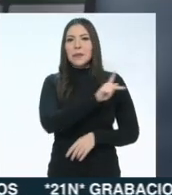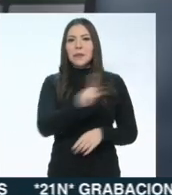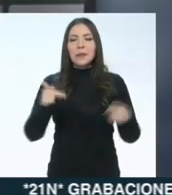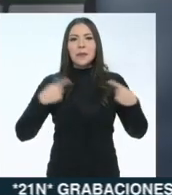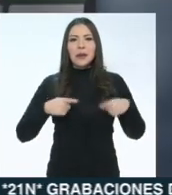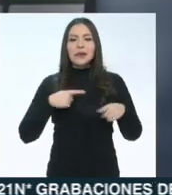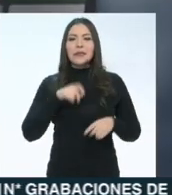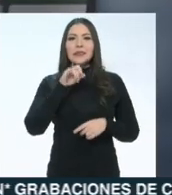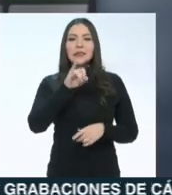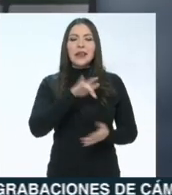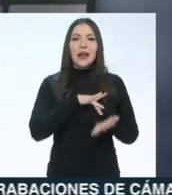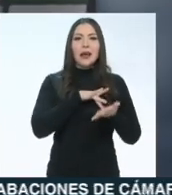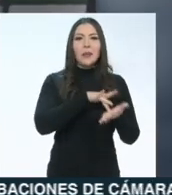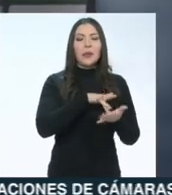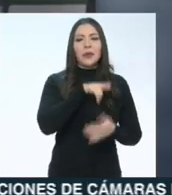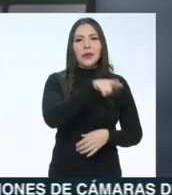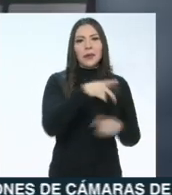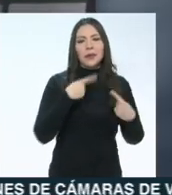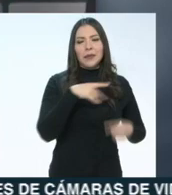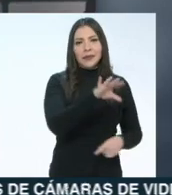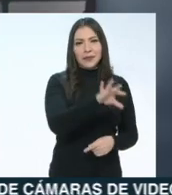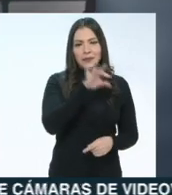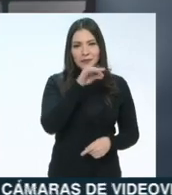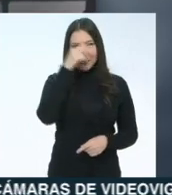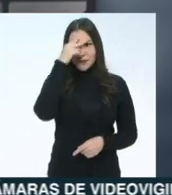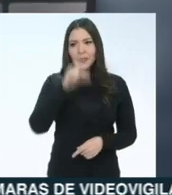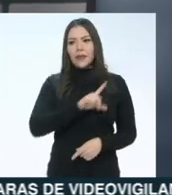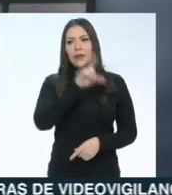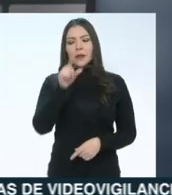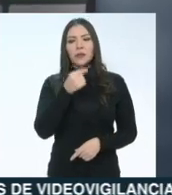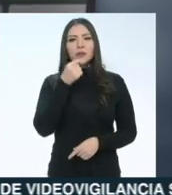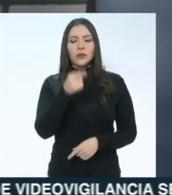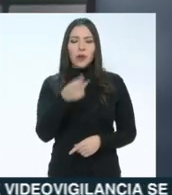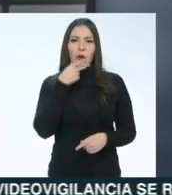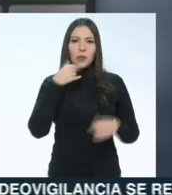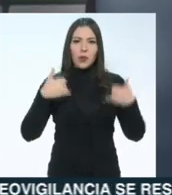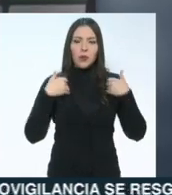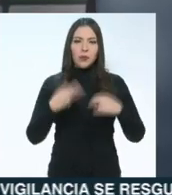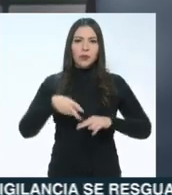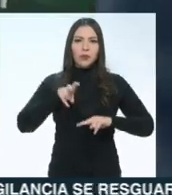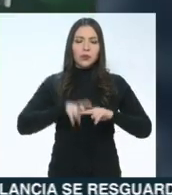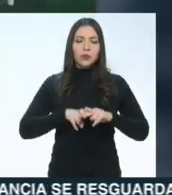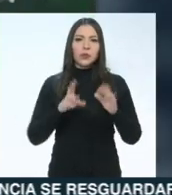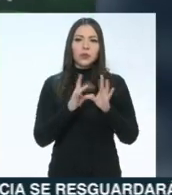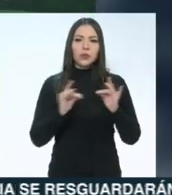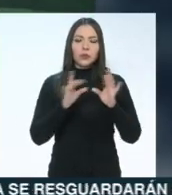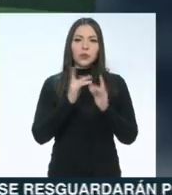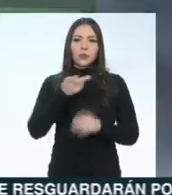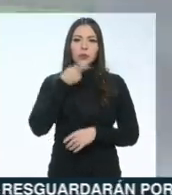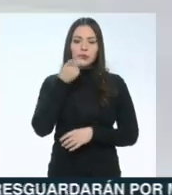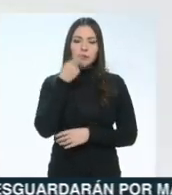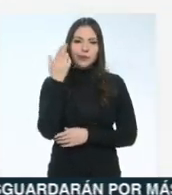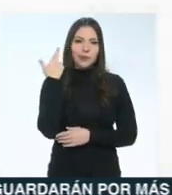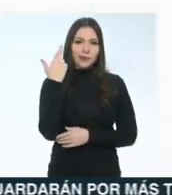seleccionado. Lainez también ofreció una conferencia de prensa y estas fueron las palabras del mediocampista.